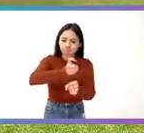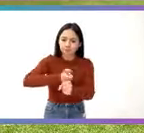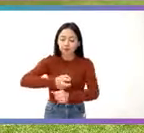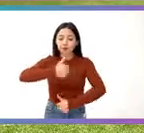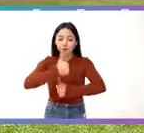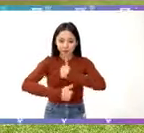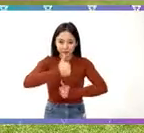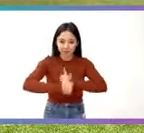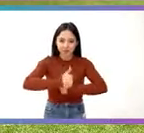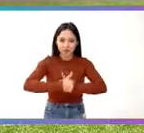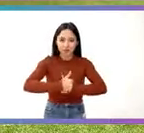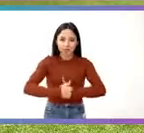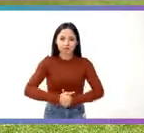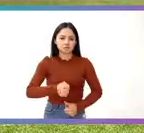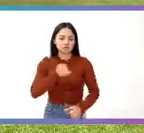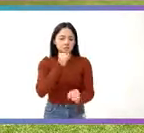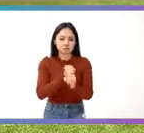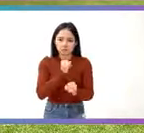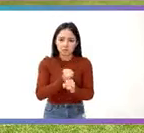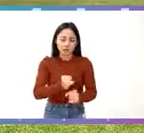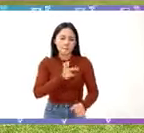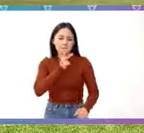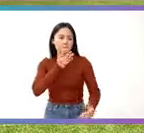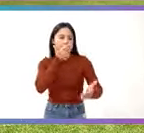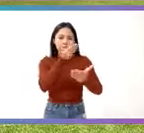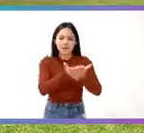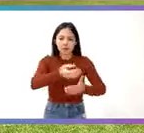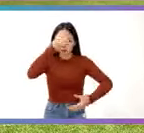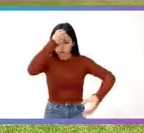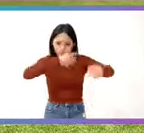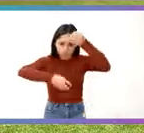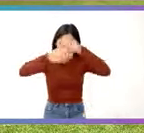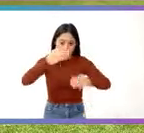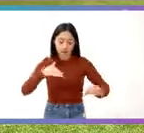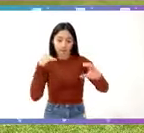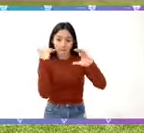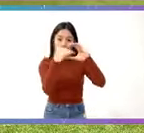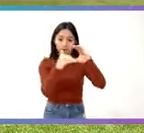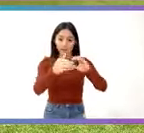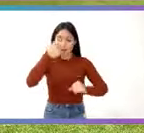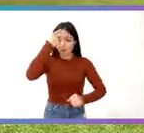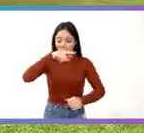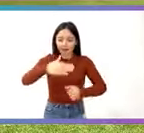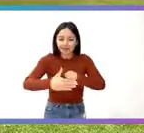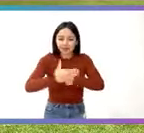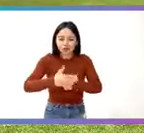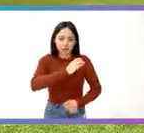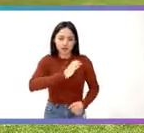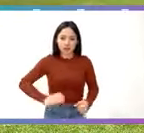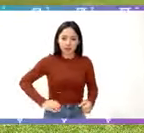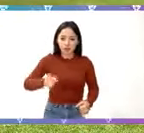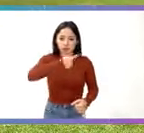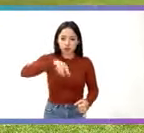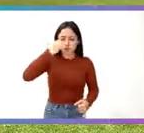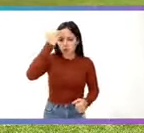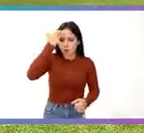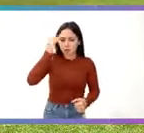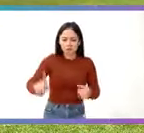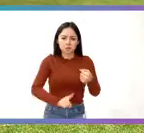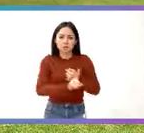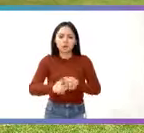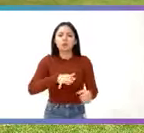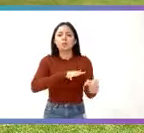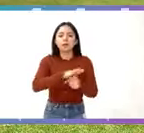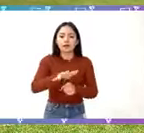www.propuestasmichoacan.com, te invitamos a que te sumes y participes vía electrónica con tus propuestas y planteamientos a las candidaturas para